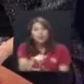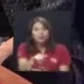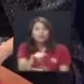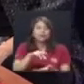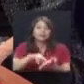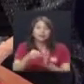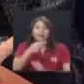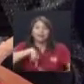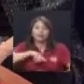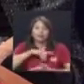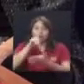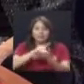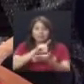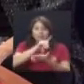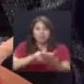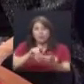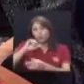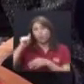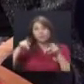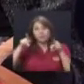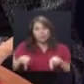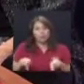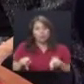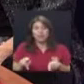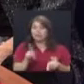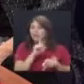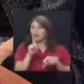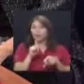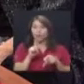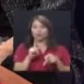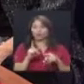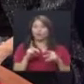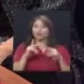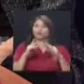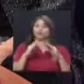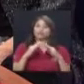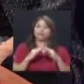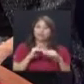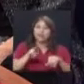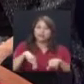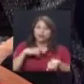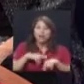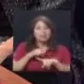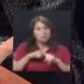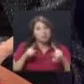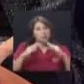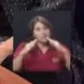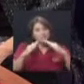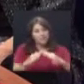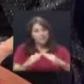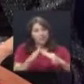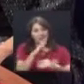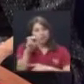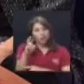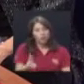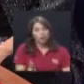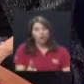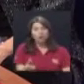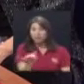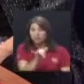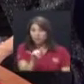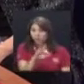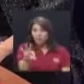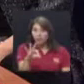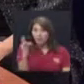personas dif y no son nacionales y que viven en el territorio costarricense y de igual manera pueden